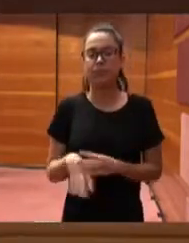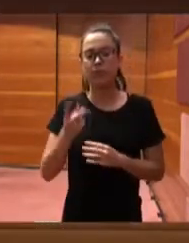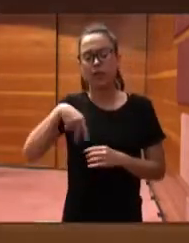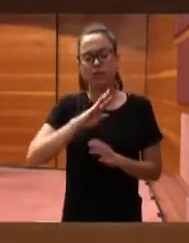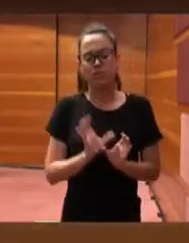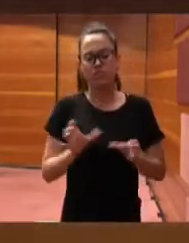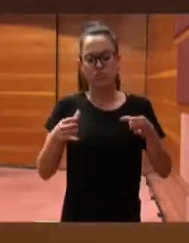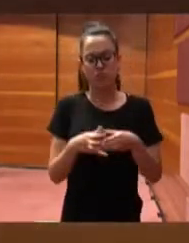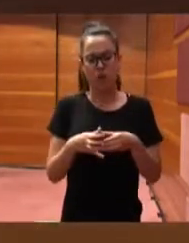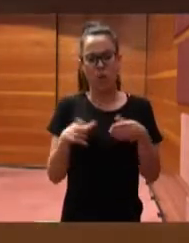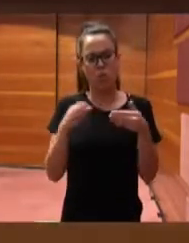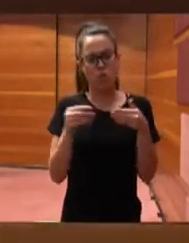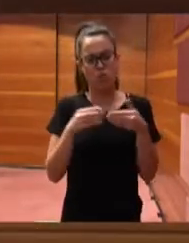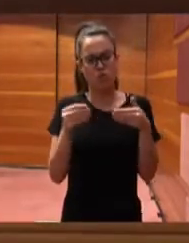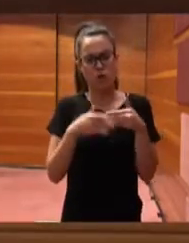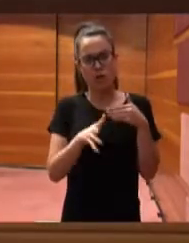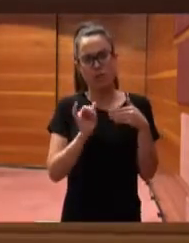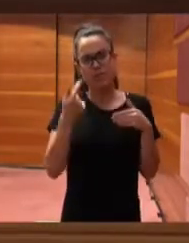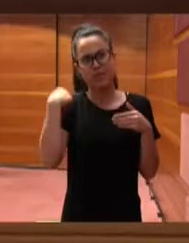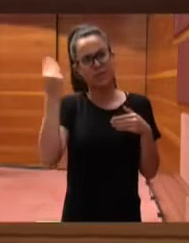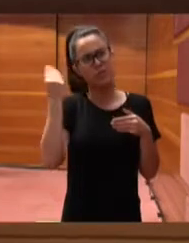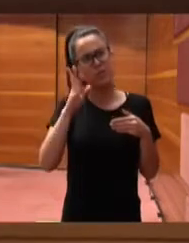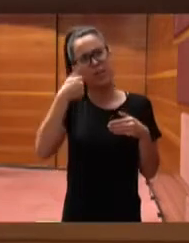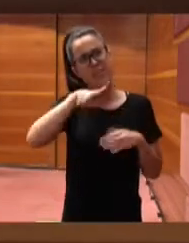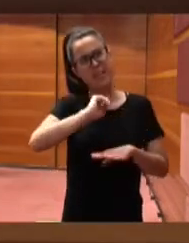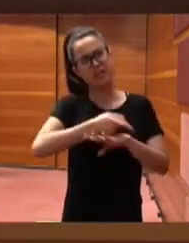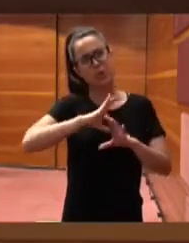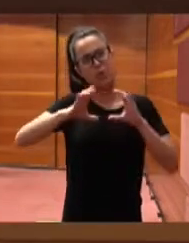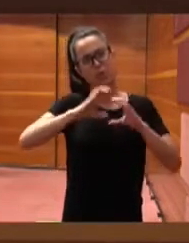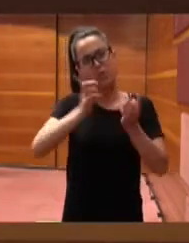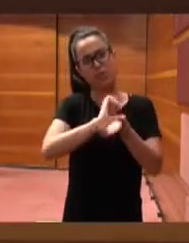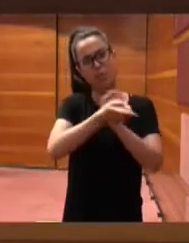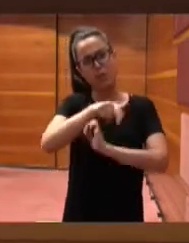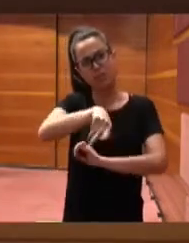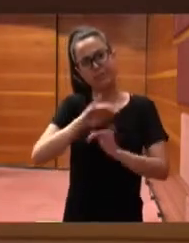usuarios modélico. Yo creo que ya cuando cambiaron de director de comunicación, aquello